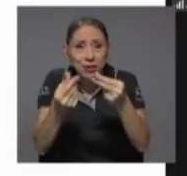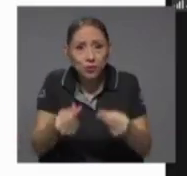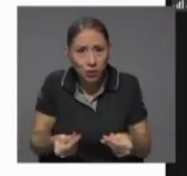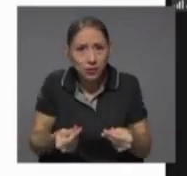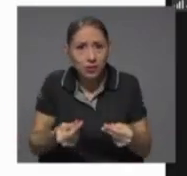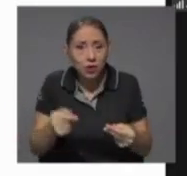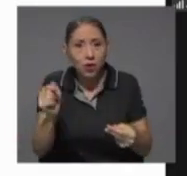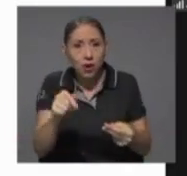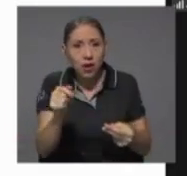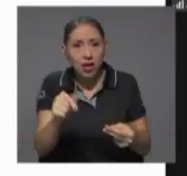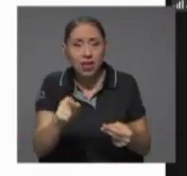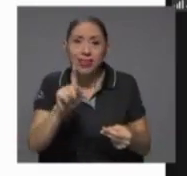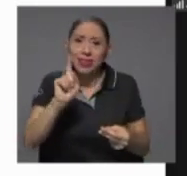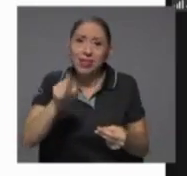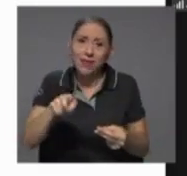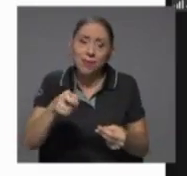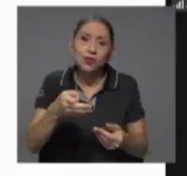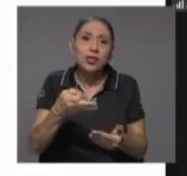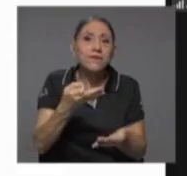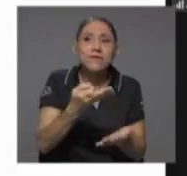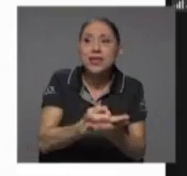que financiar.